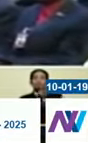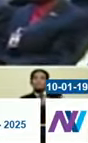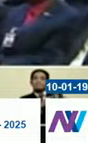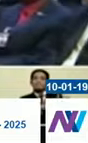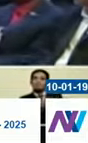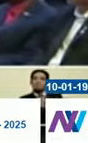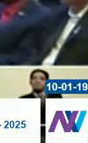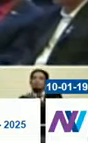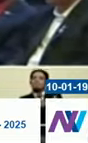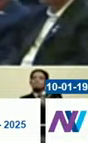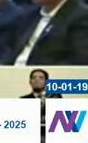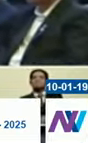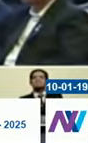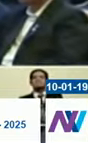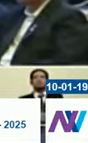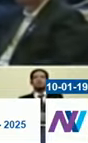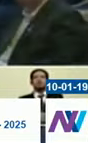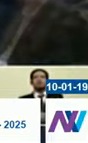2019-2025, con el